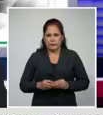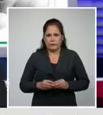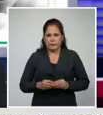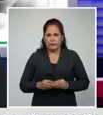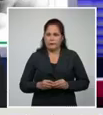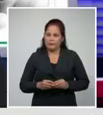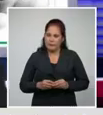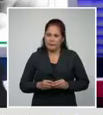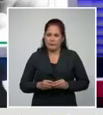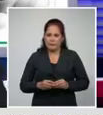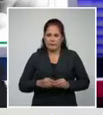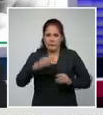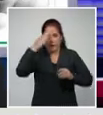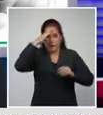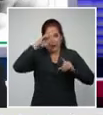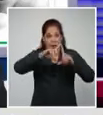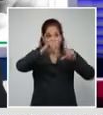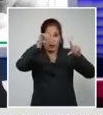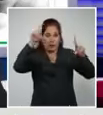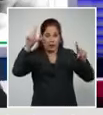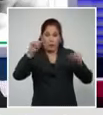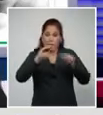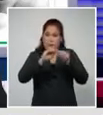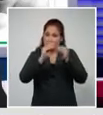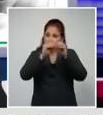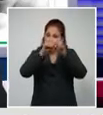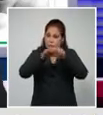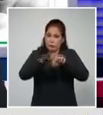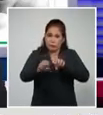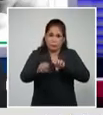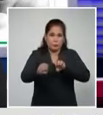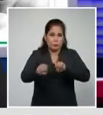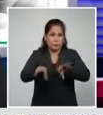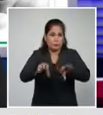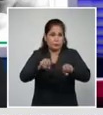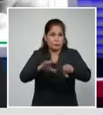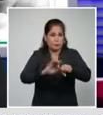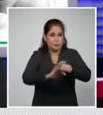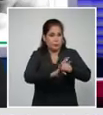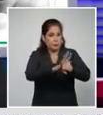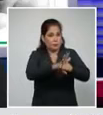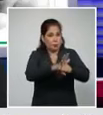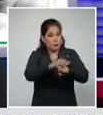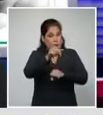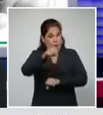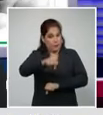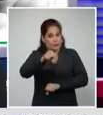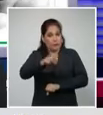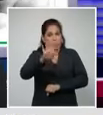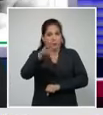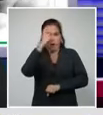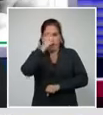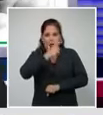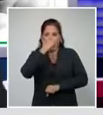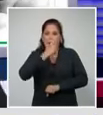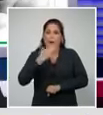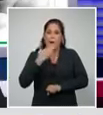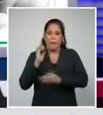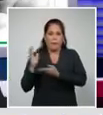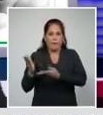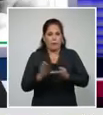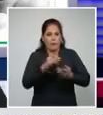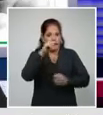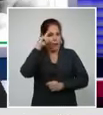Riesgo en toda Cuba por el alto nivel de contagio y dispersión de la COVID-19 se reporta en este 4 de abril. Damos la bienvenida a Ailín